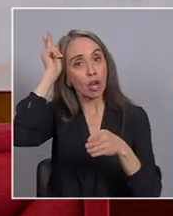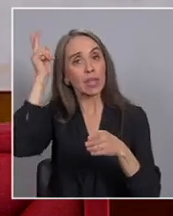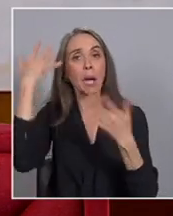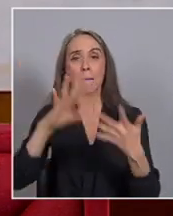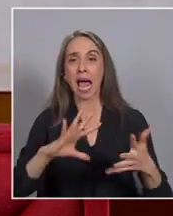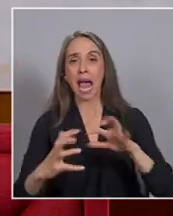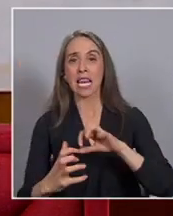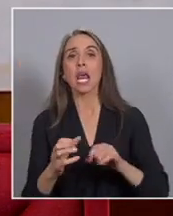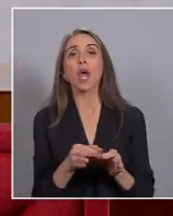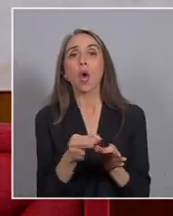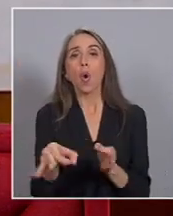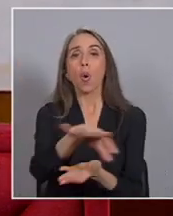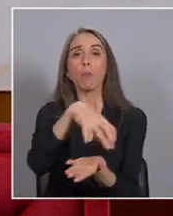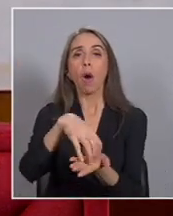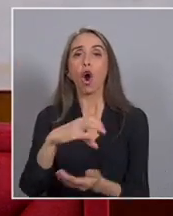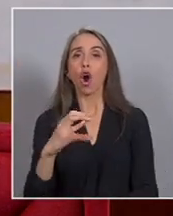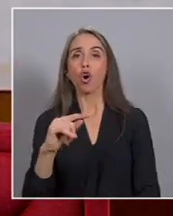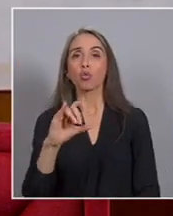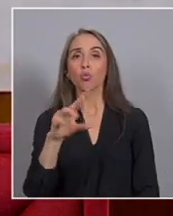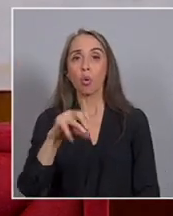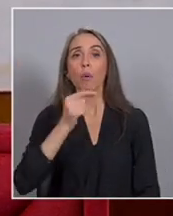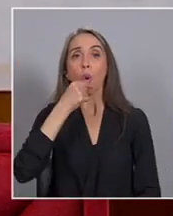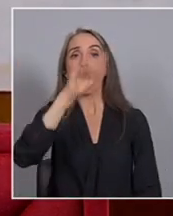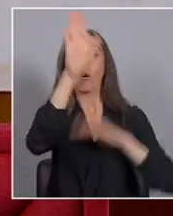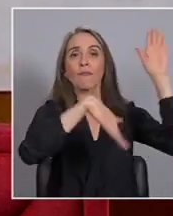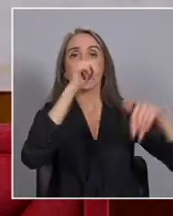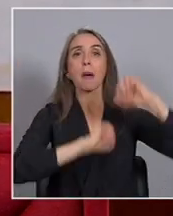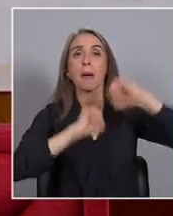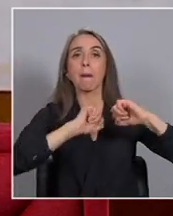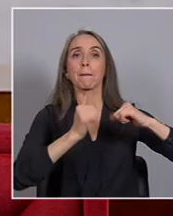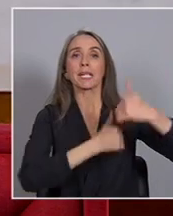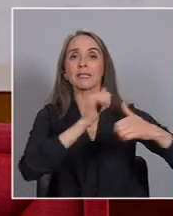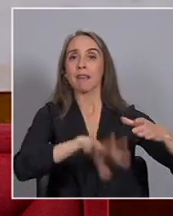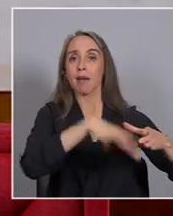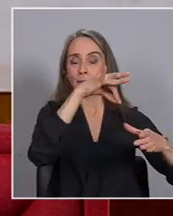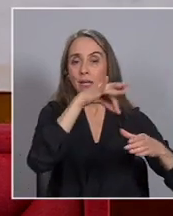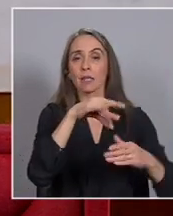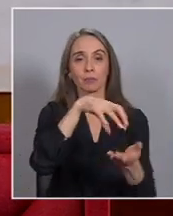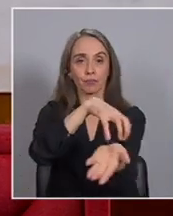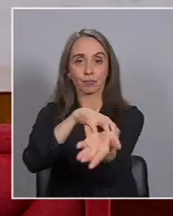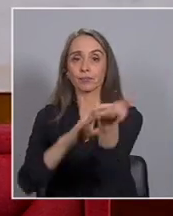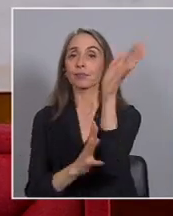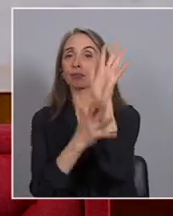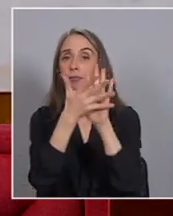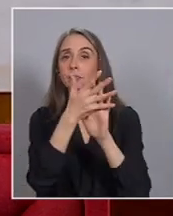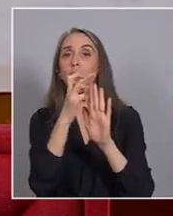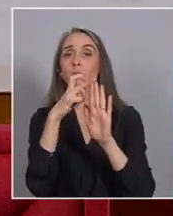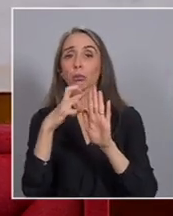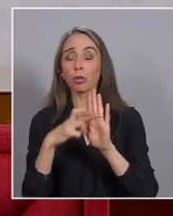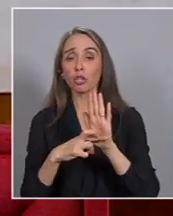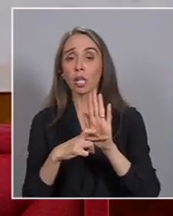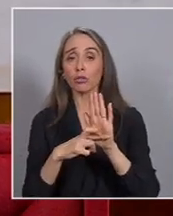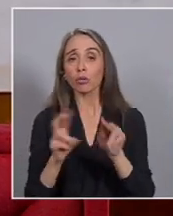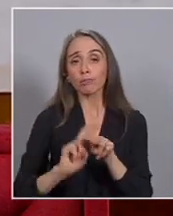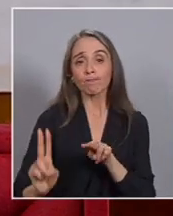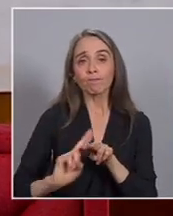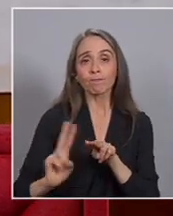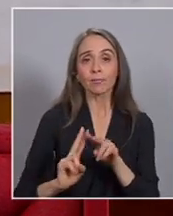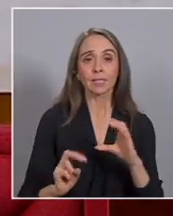comuna de Contulmo, pronto a licitarse. En la Araucanía, podemos señalar el proyecto de conservación